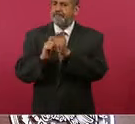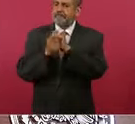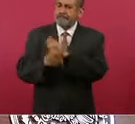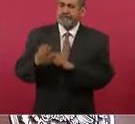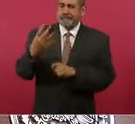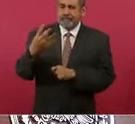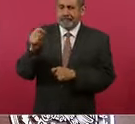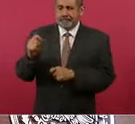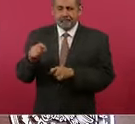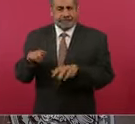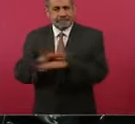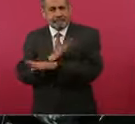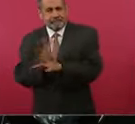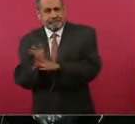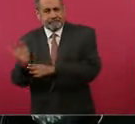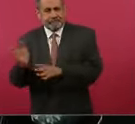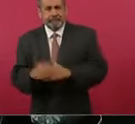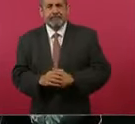país.